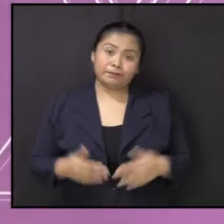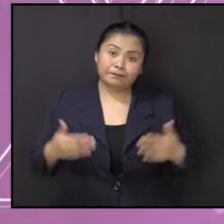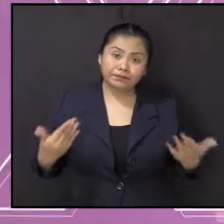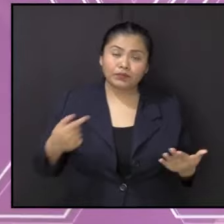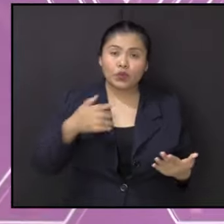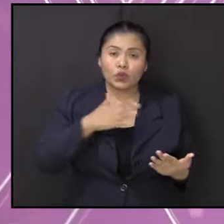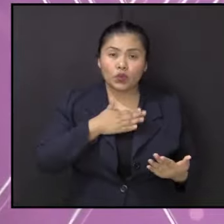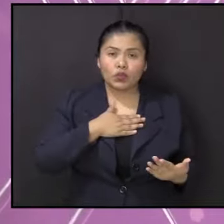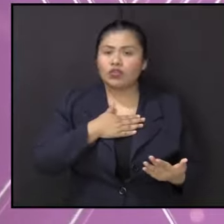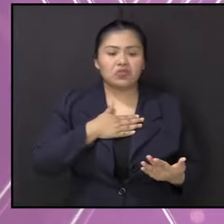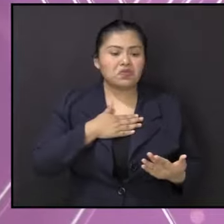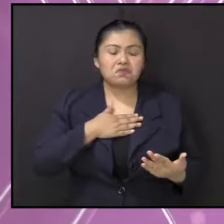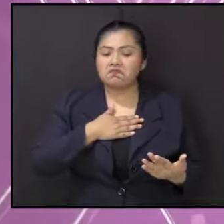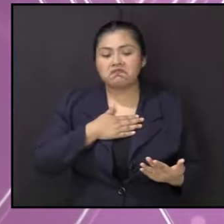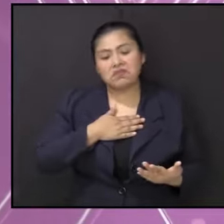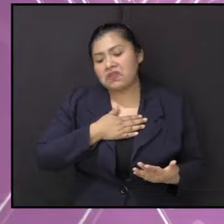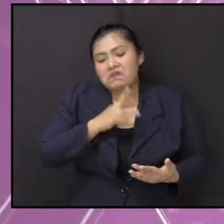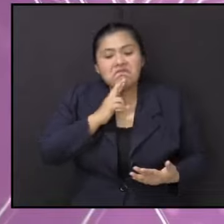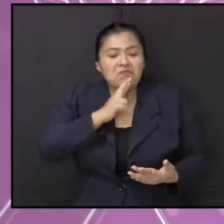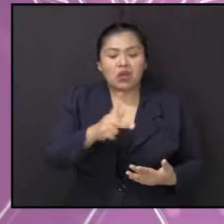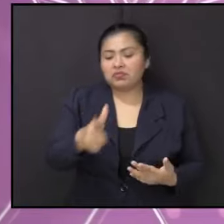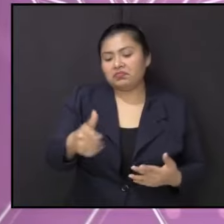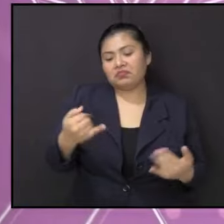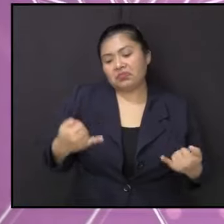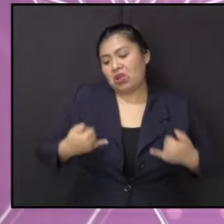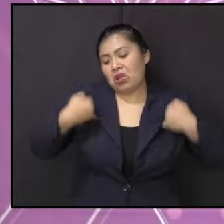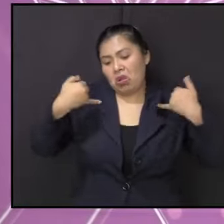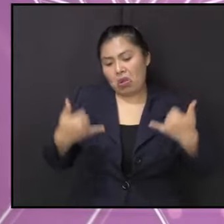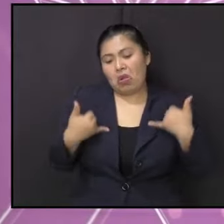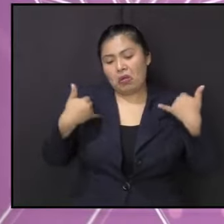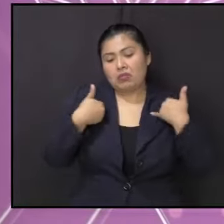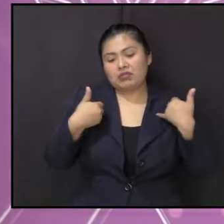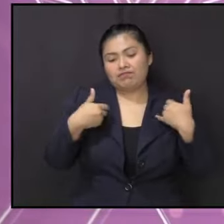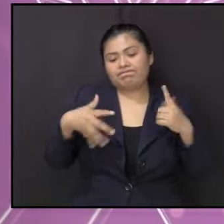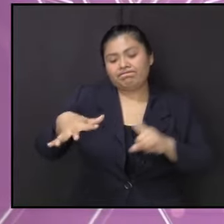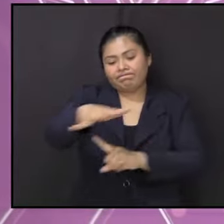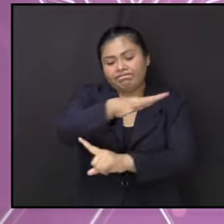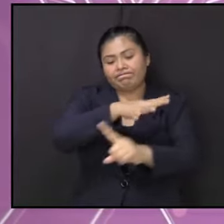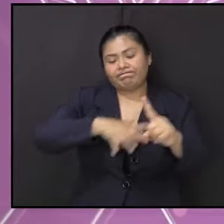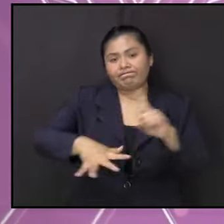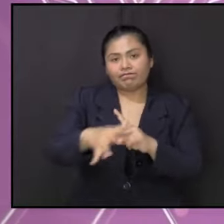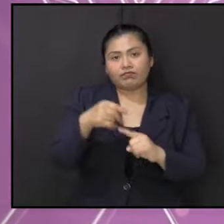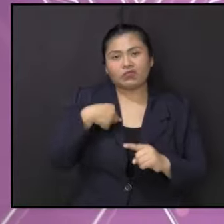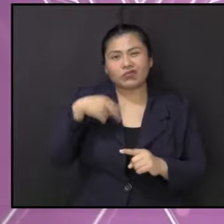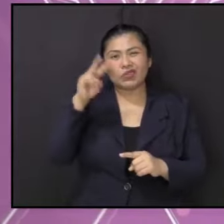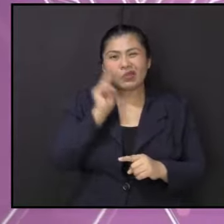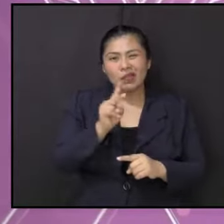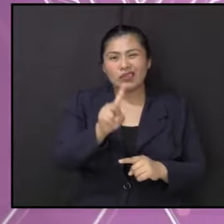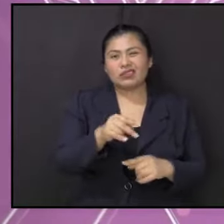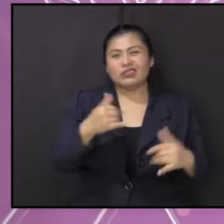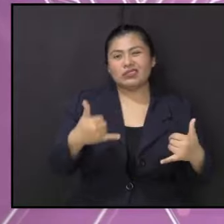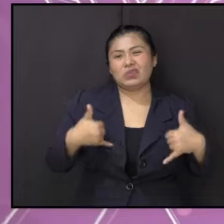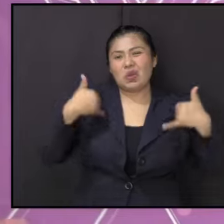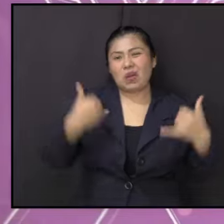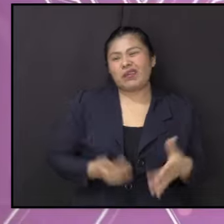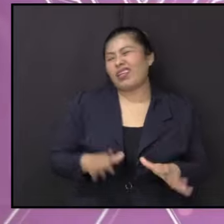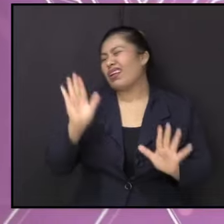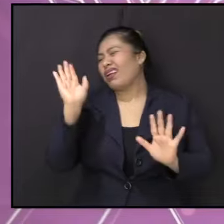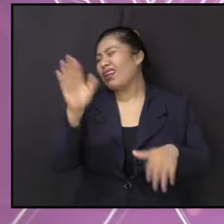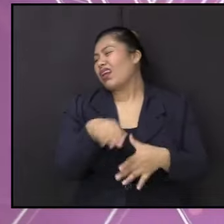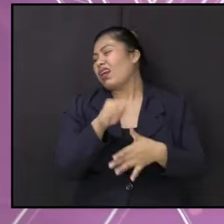le apuesto mucho a la juventud. Yo a los jóvenes veo que se les está dejando de un lado y son, no el futuro, son el presente.